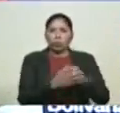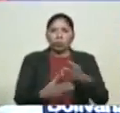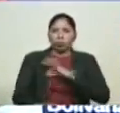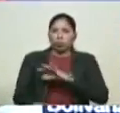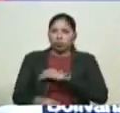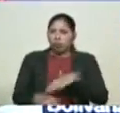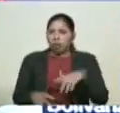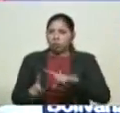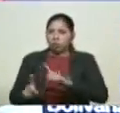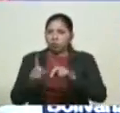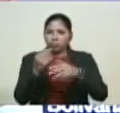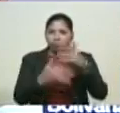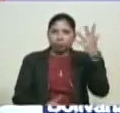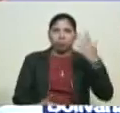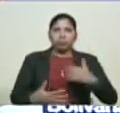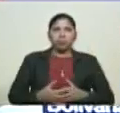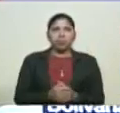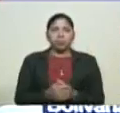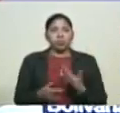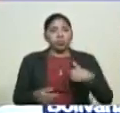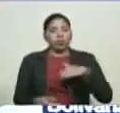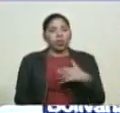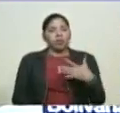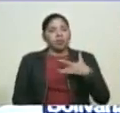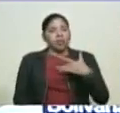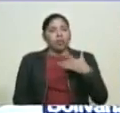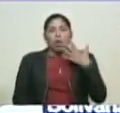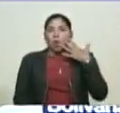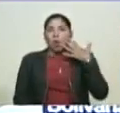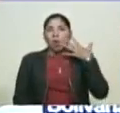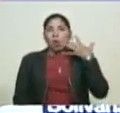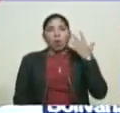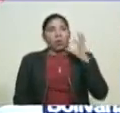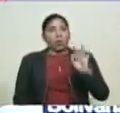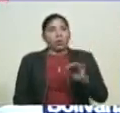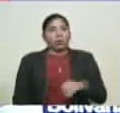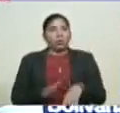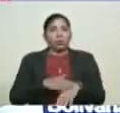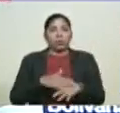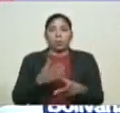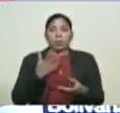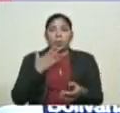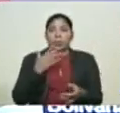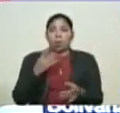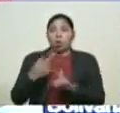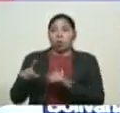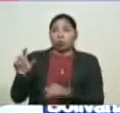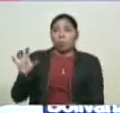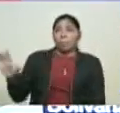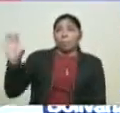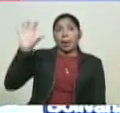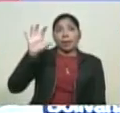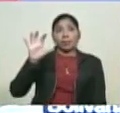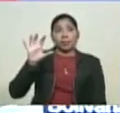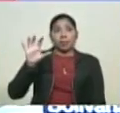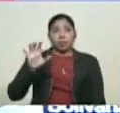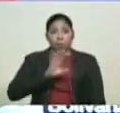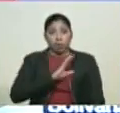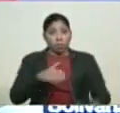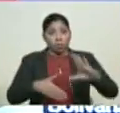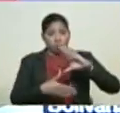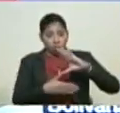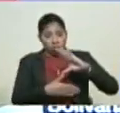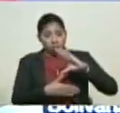que verdaderamente nos debe llenar de orgullo, porque uno ve las campañas electorales en otros países del continente,